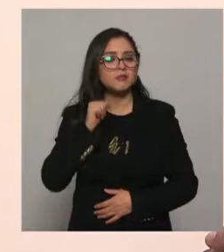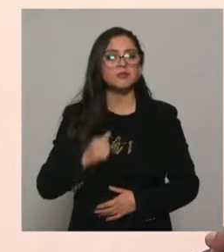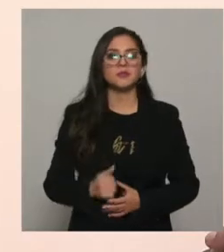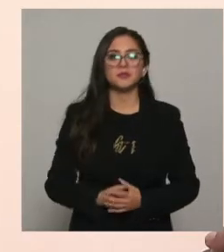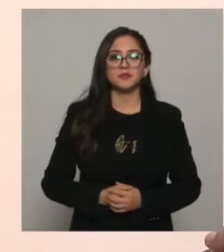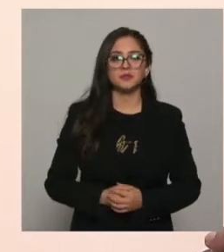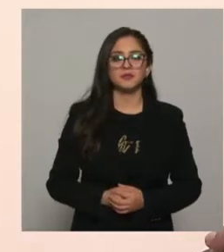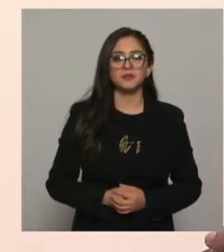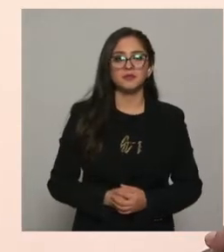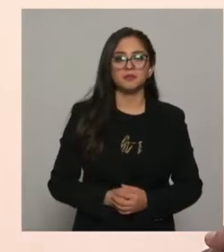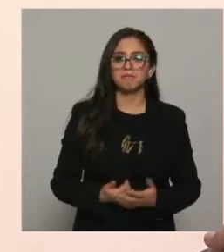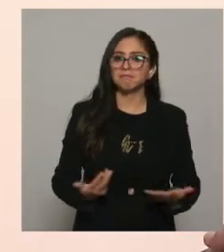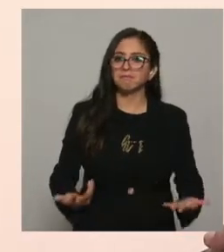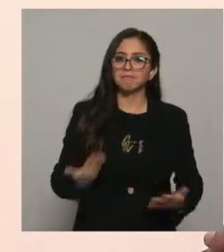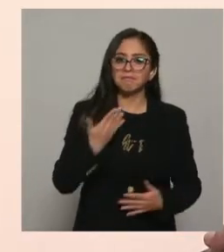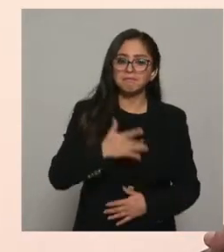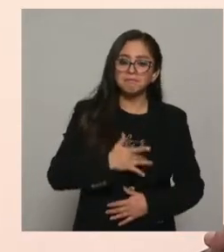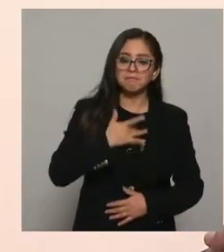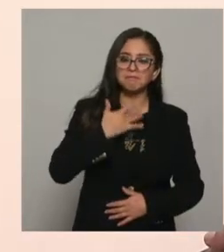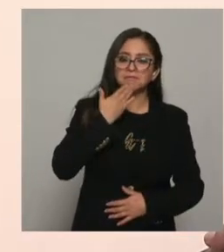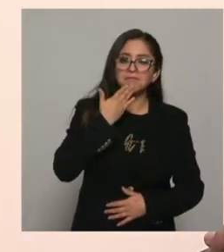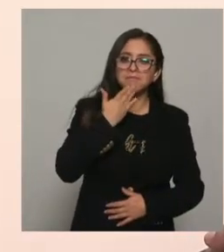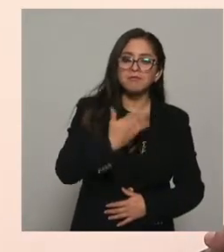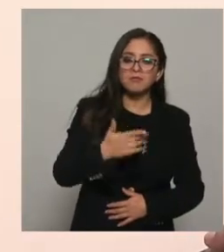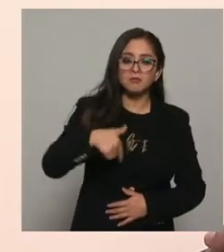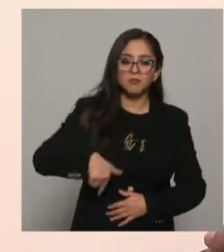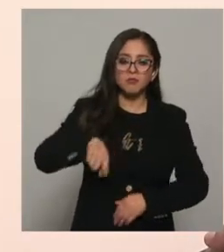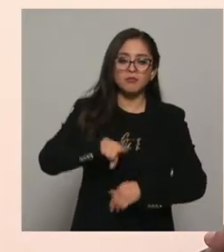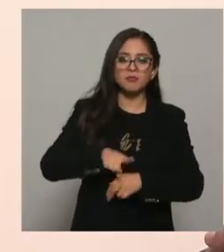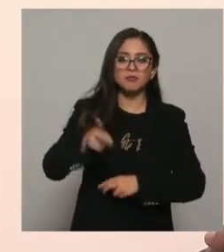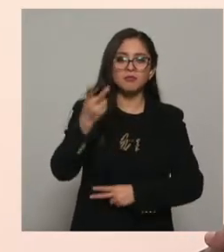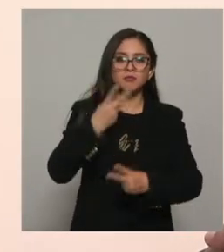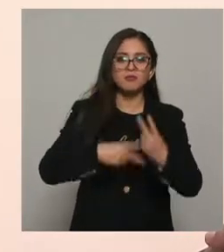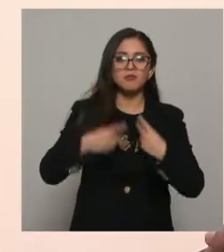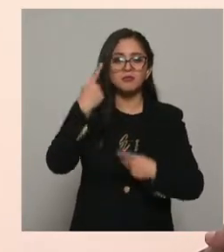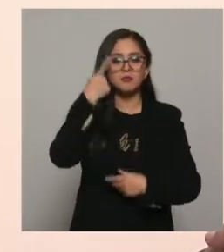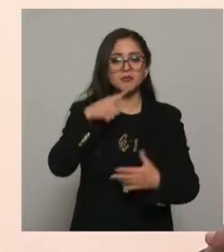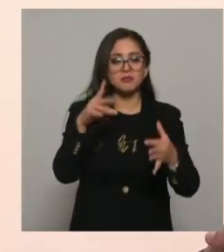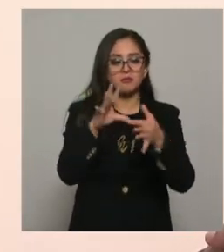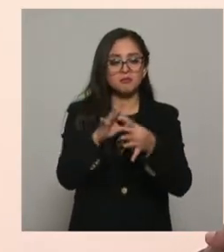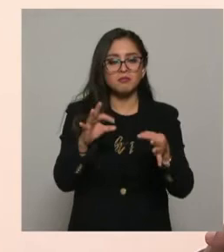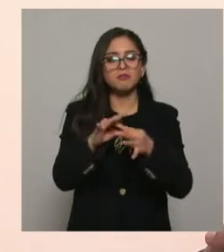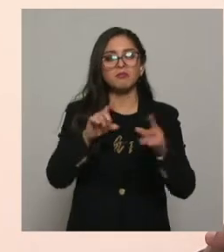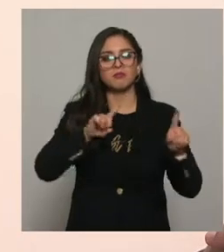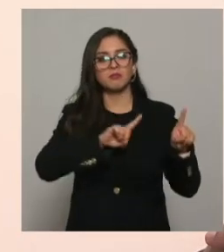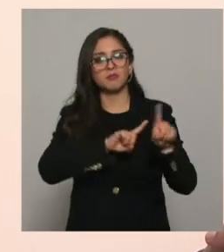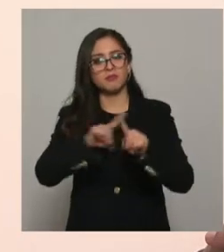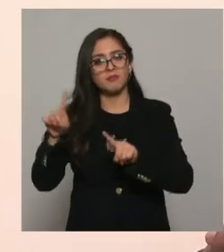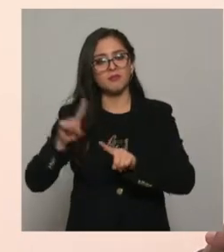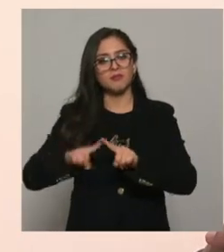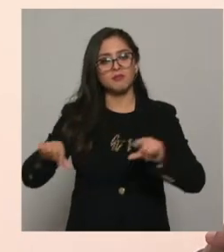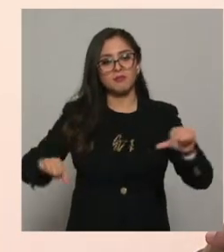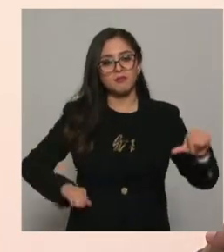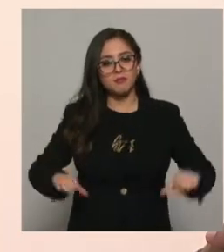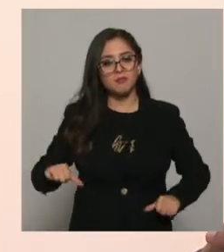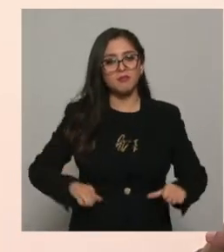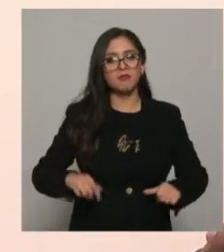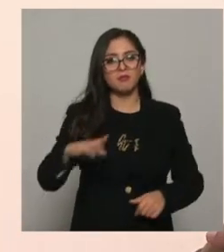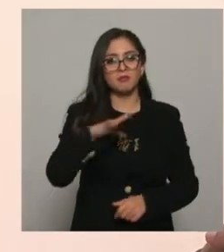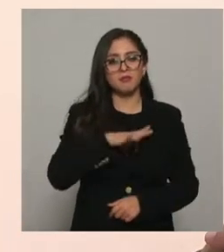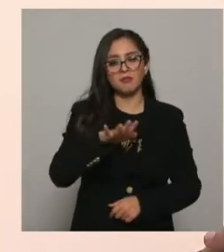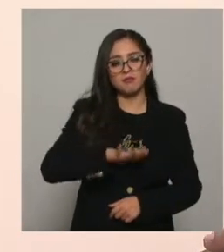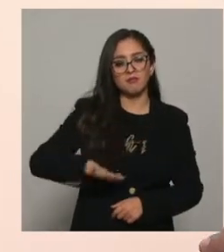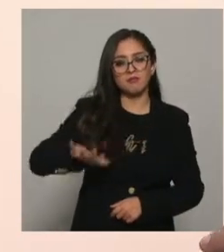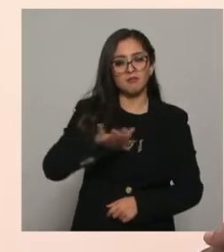Es muy grato para mí venir a platicar sobre las actividades que realiza Azcapotzalco.